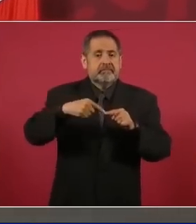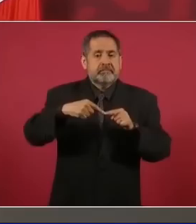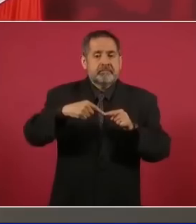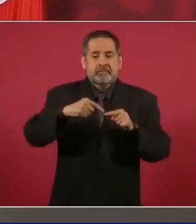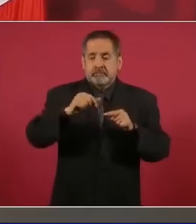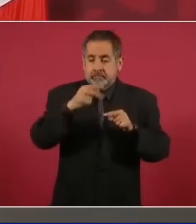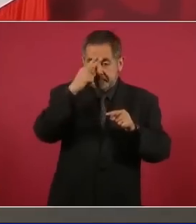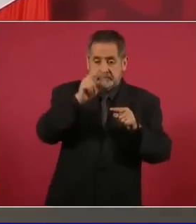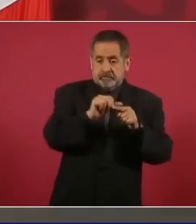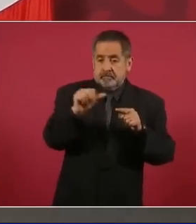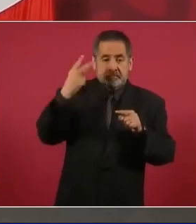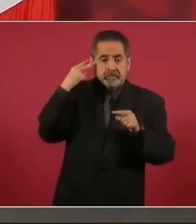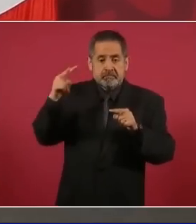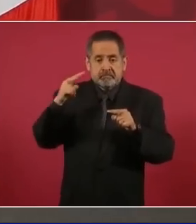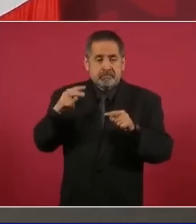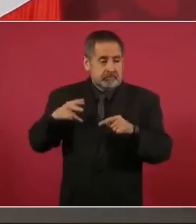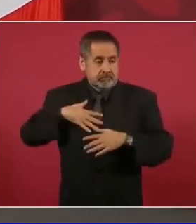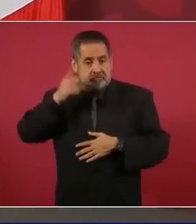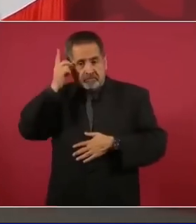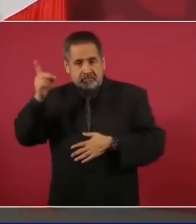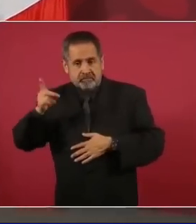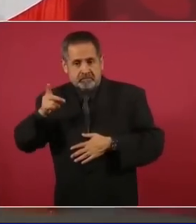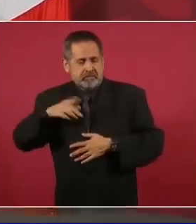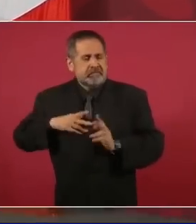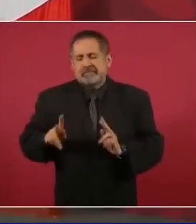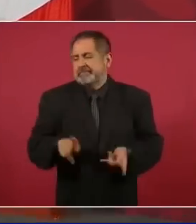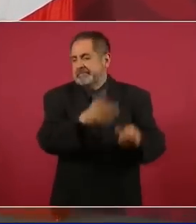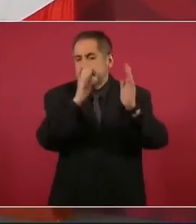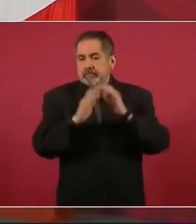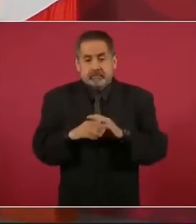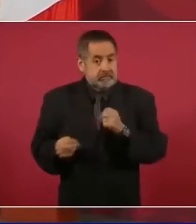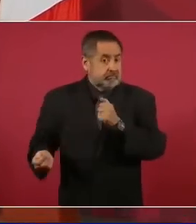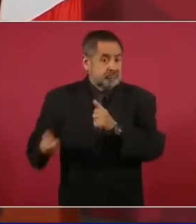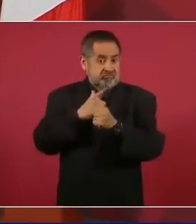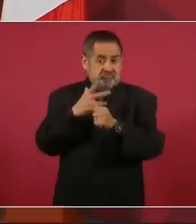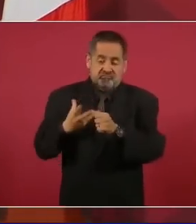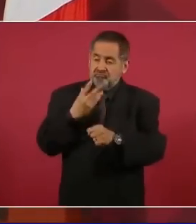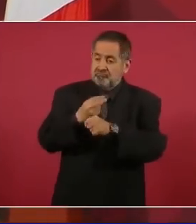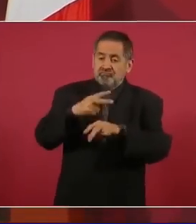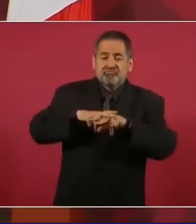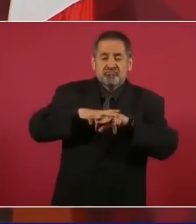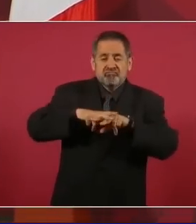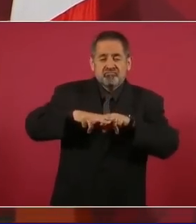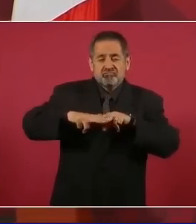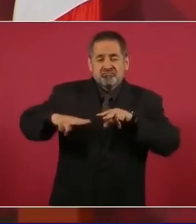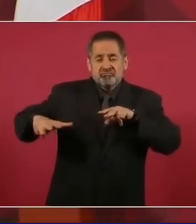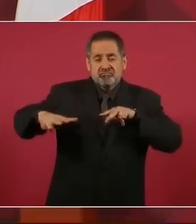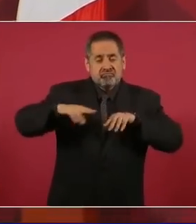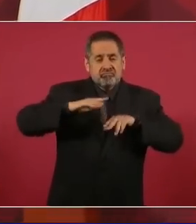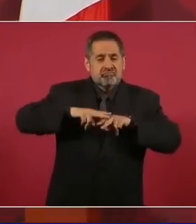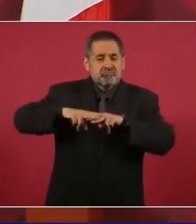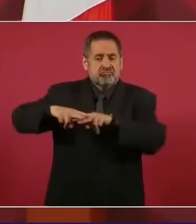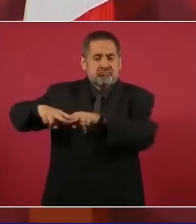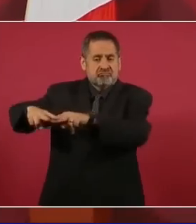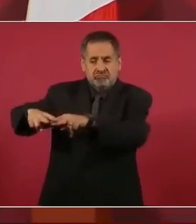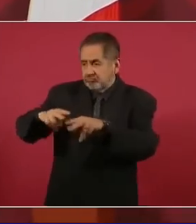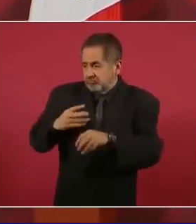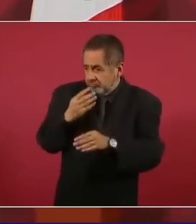a Veracruz, el primer ferrocarril que se construyó público,